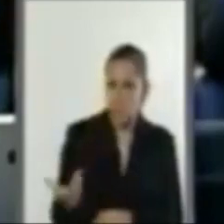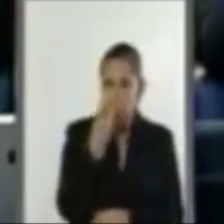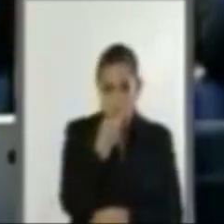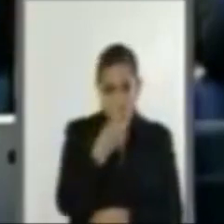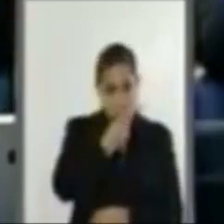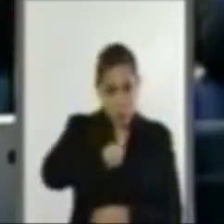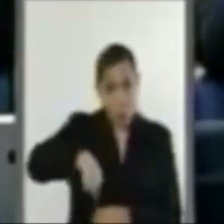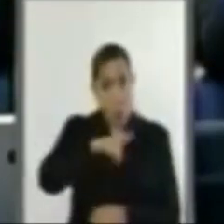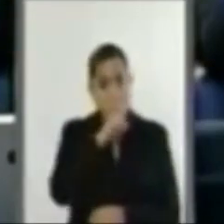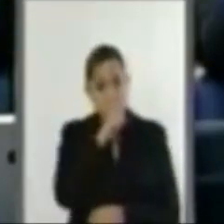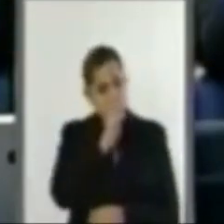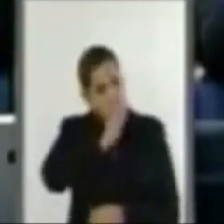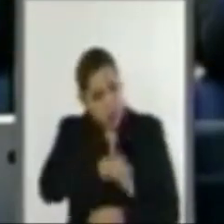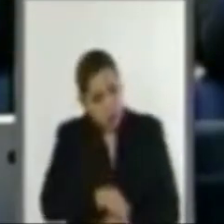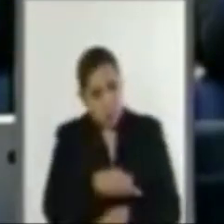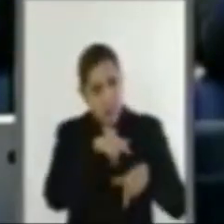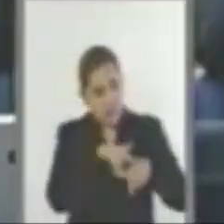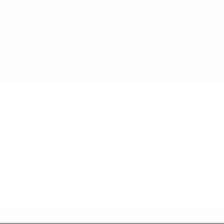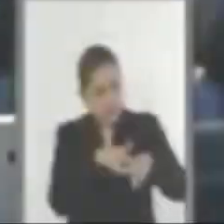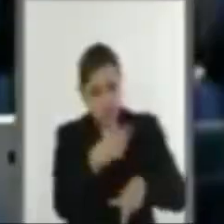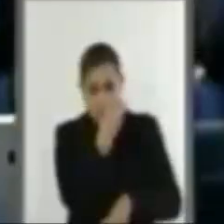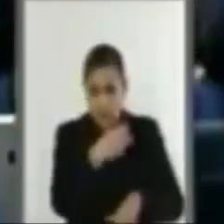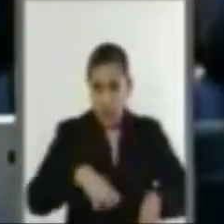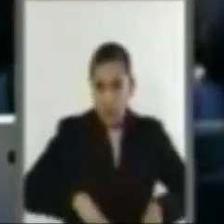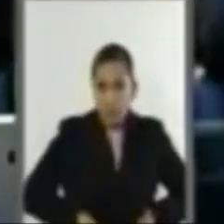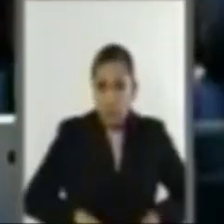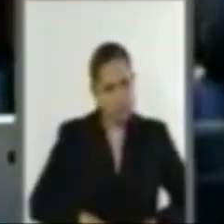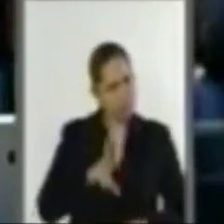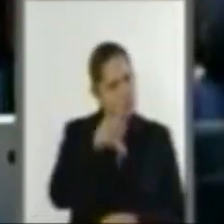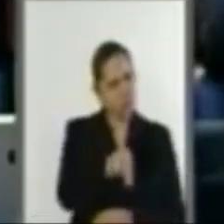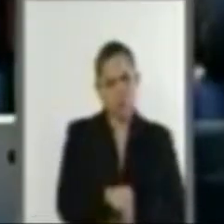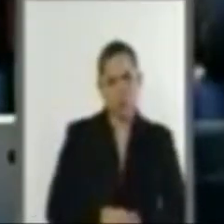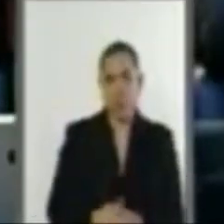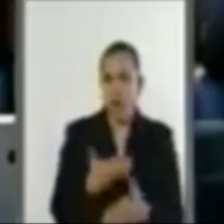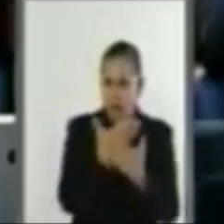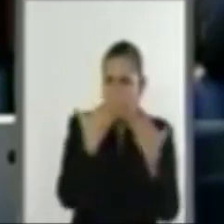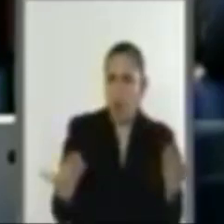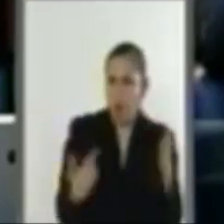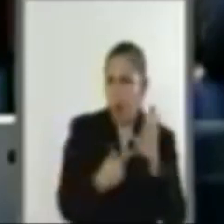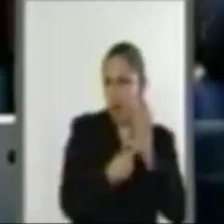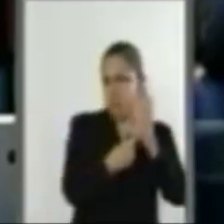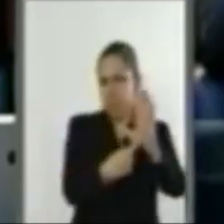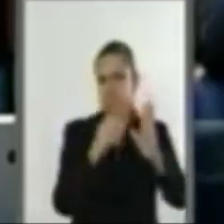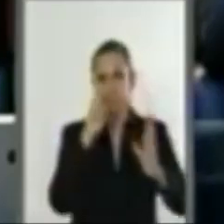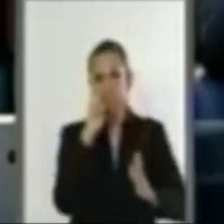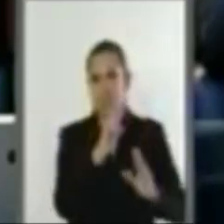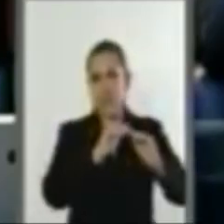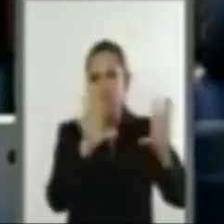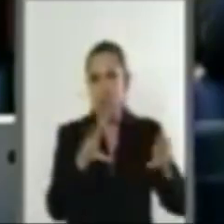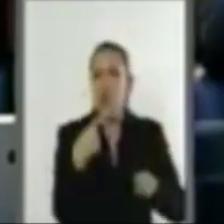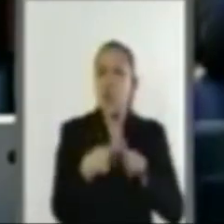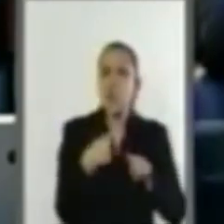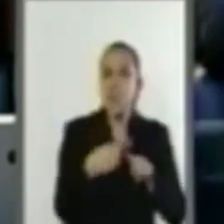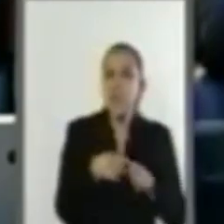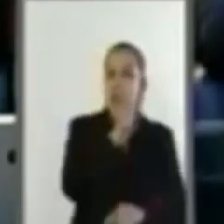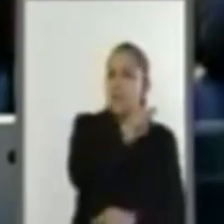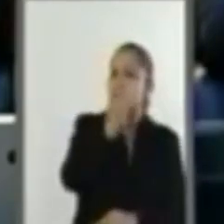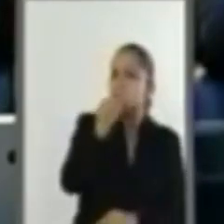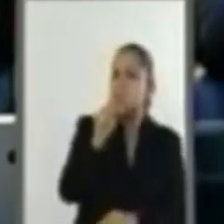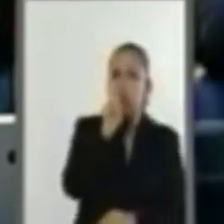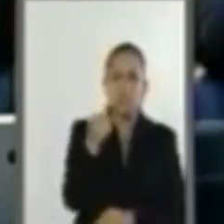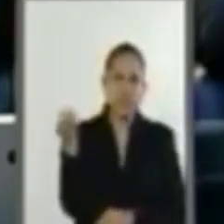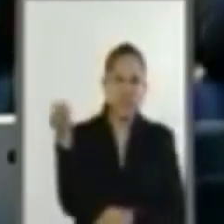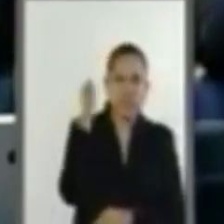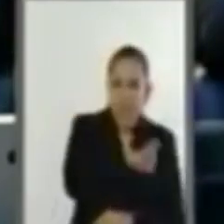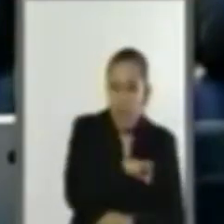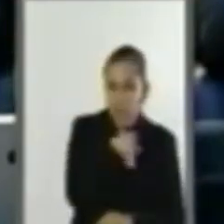afectando un órgano de decisión de una institución republicana como el Senado, yo llevo con el respaldo de los senadoras y senadores